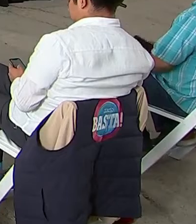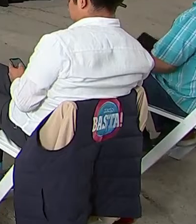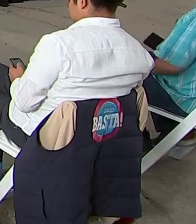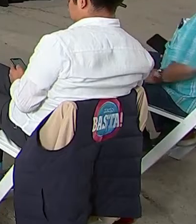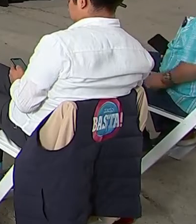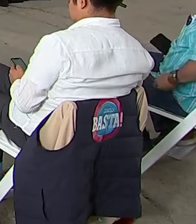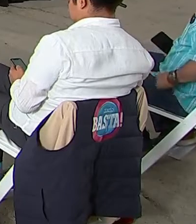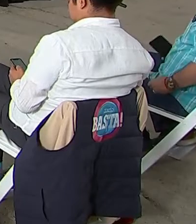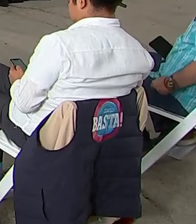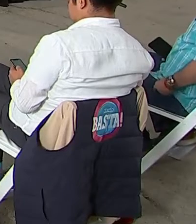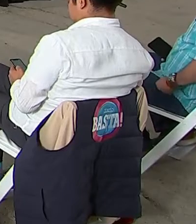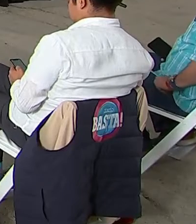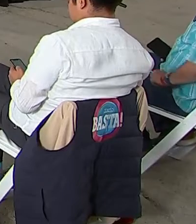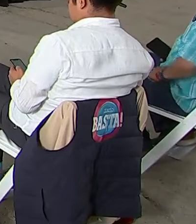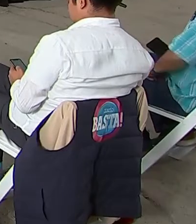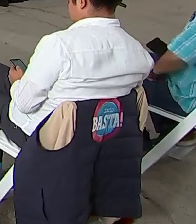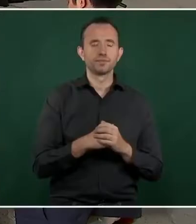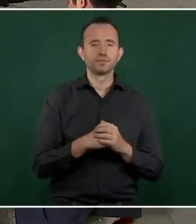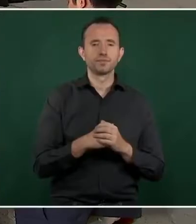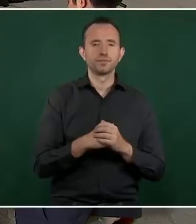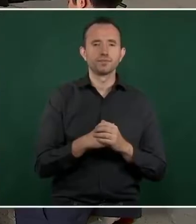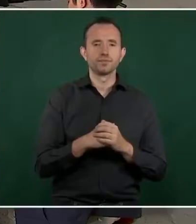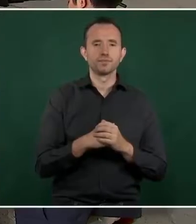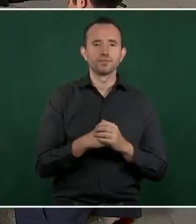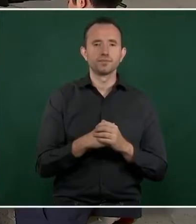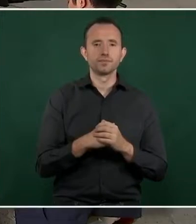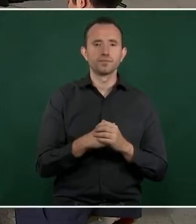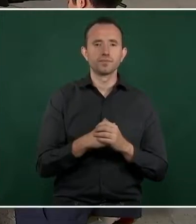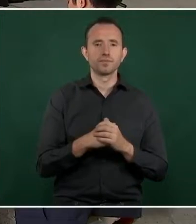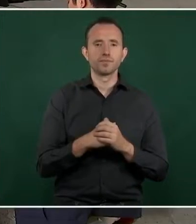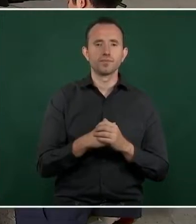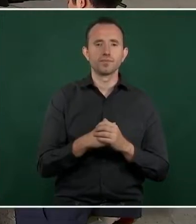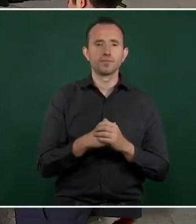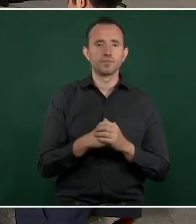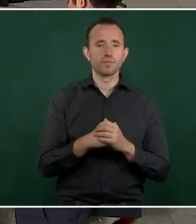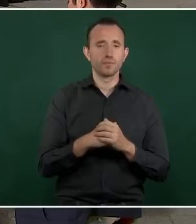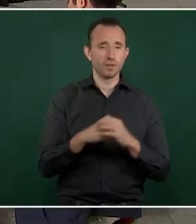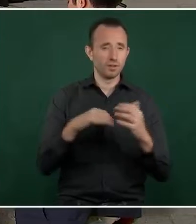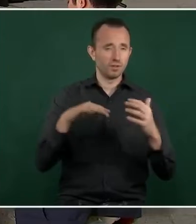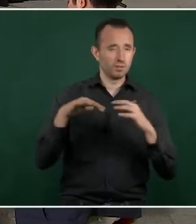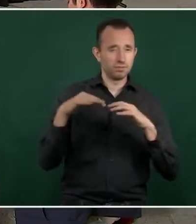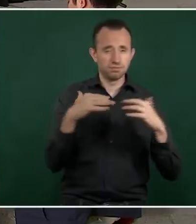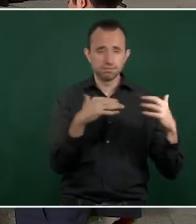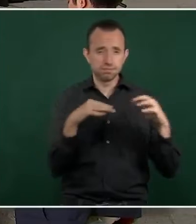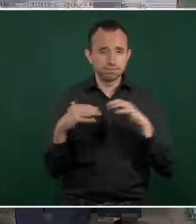o los que quedaban heridos los liquidaban.